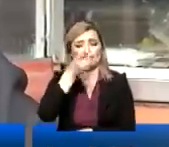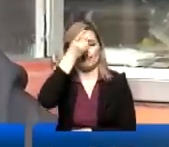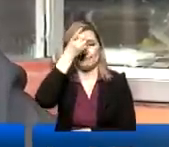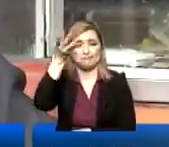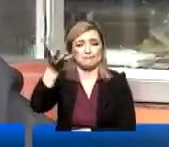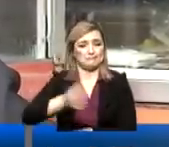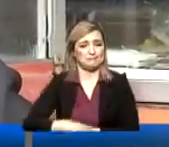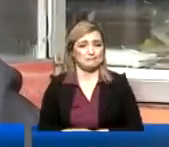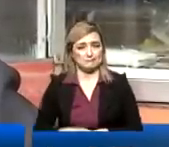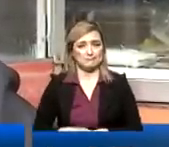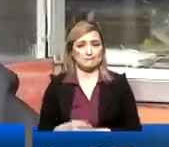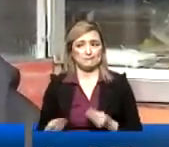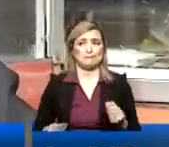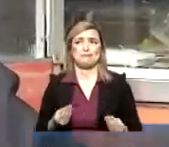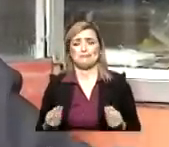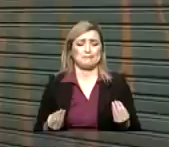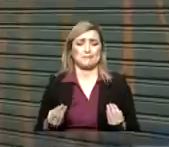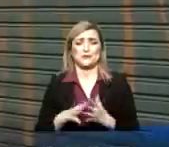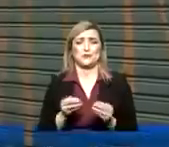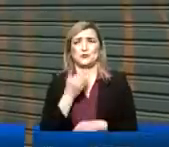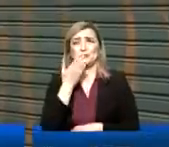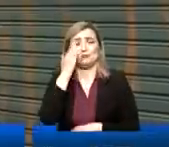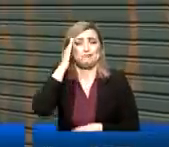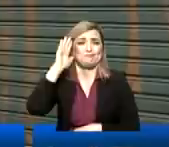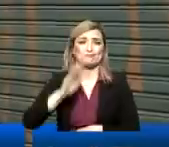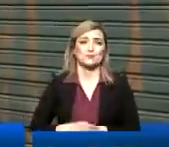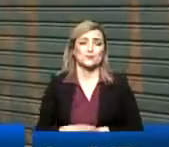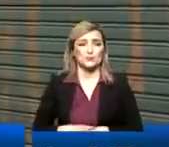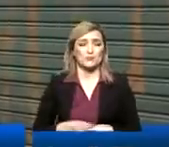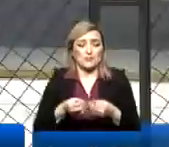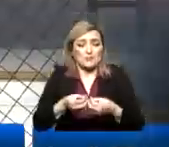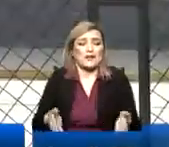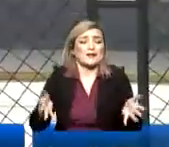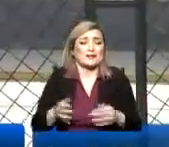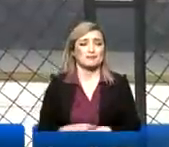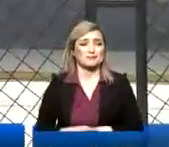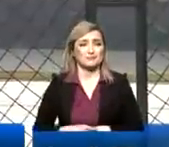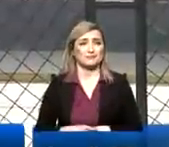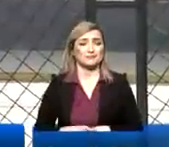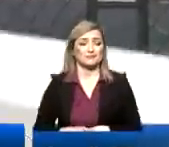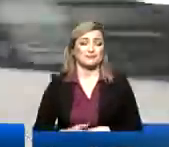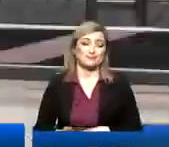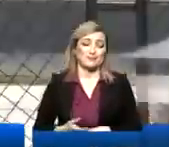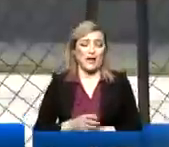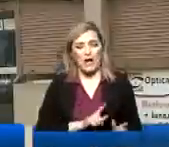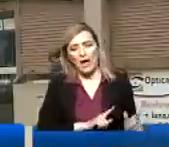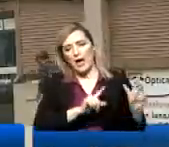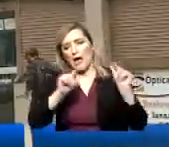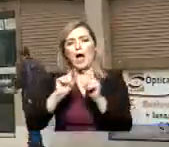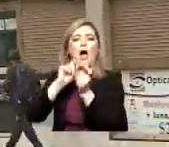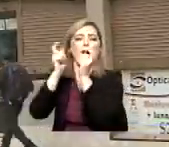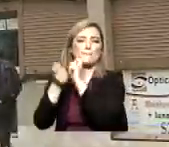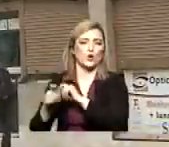deudas. Yo no sé cómo nos vamos a salir, mi señor. Y para no perder, la única opción que queda, dicen, es migrar hacia otra